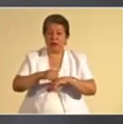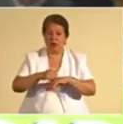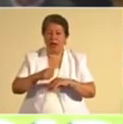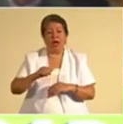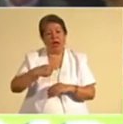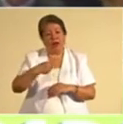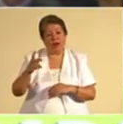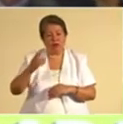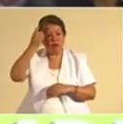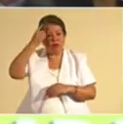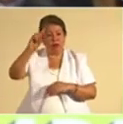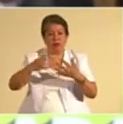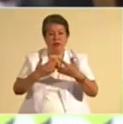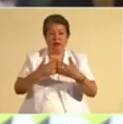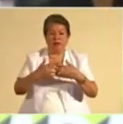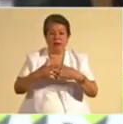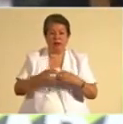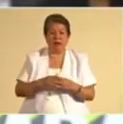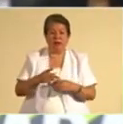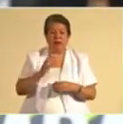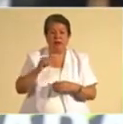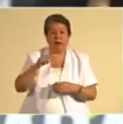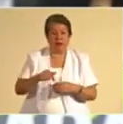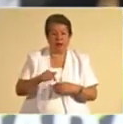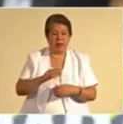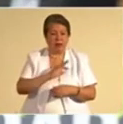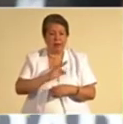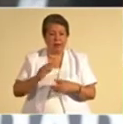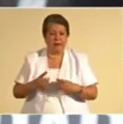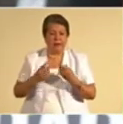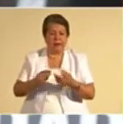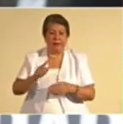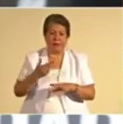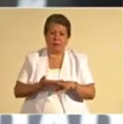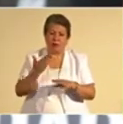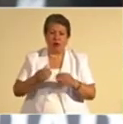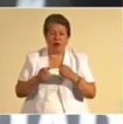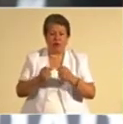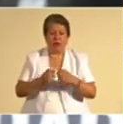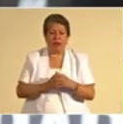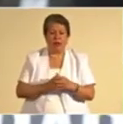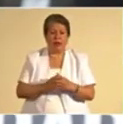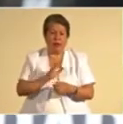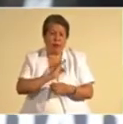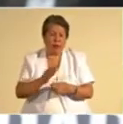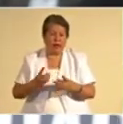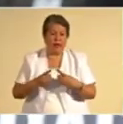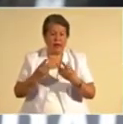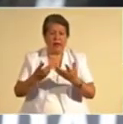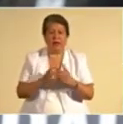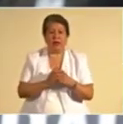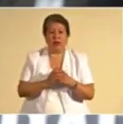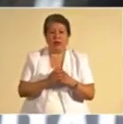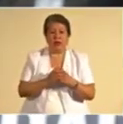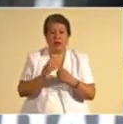salario, ¿no? Pero finalmente aquí el impacto que puede llegar a dar es muy fuerte y podría haber una espiral realmente